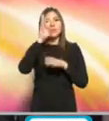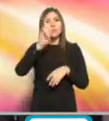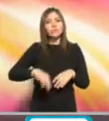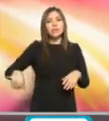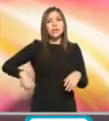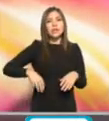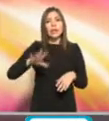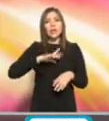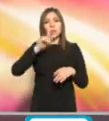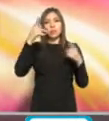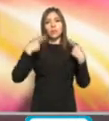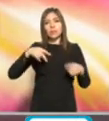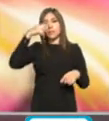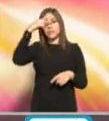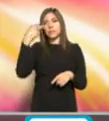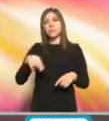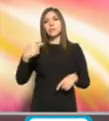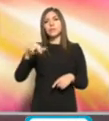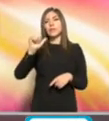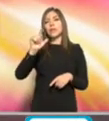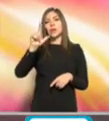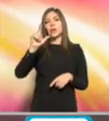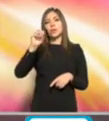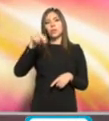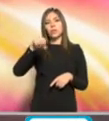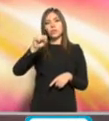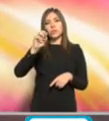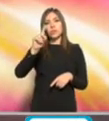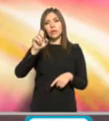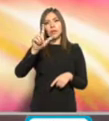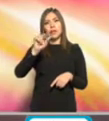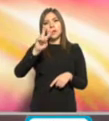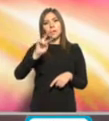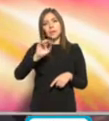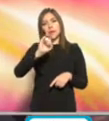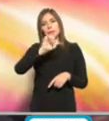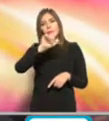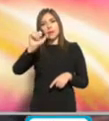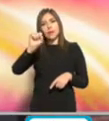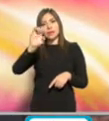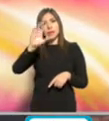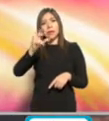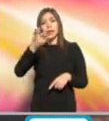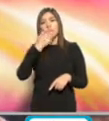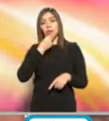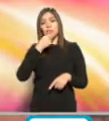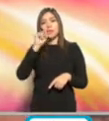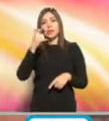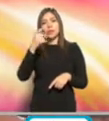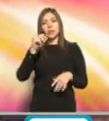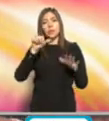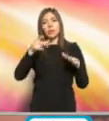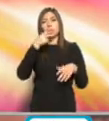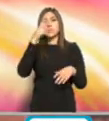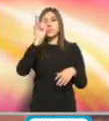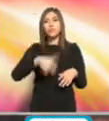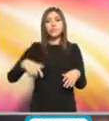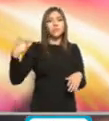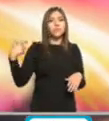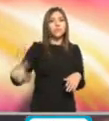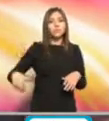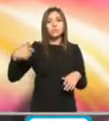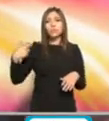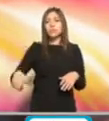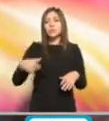que hubo un mexicano que se llamó Alonso de la Villaseca en el siglo XVI, Ajá. que él era tan rico, que mandó restaurar en Jerusalén